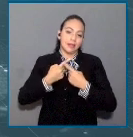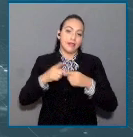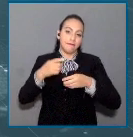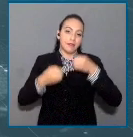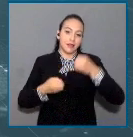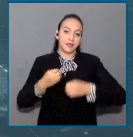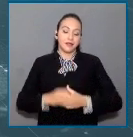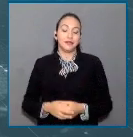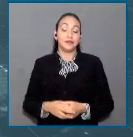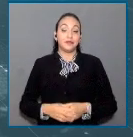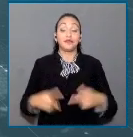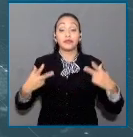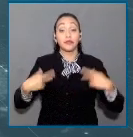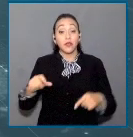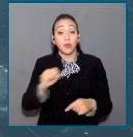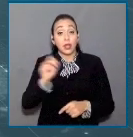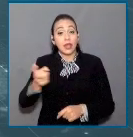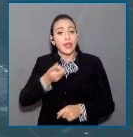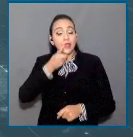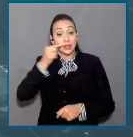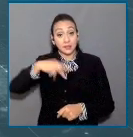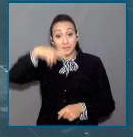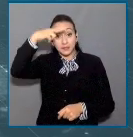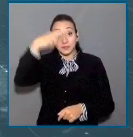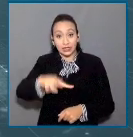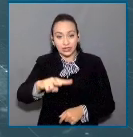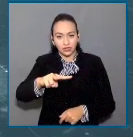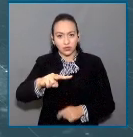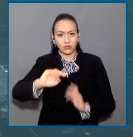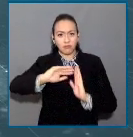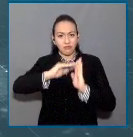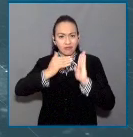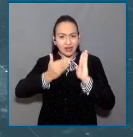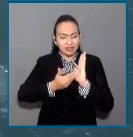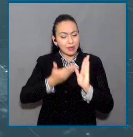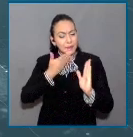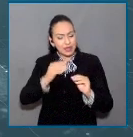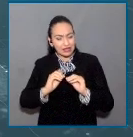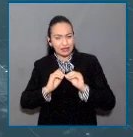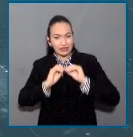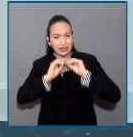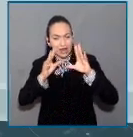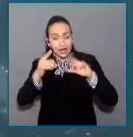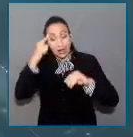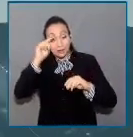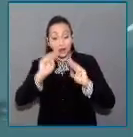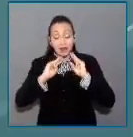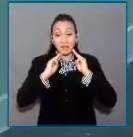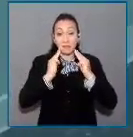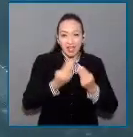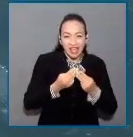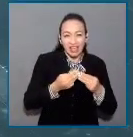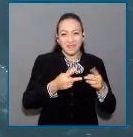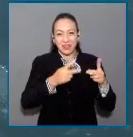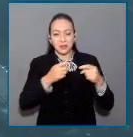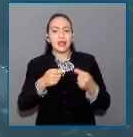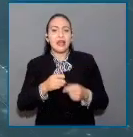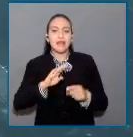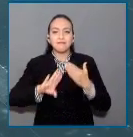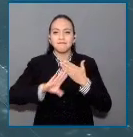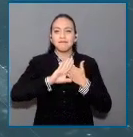Especialistas advierten que México no cuenta con una estrategia clara para combatir al crimen organizado.